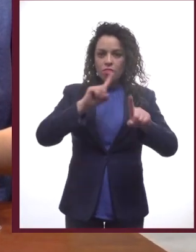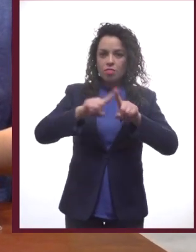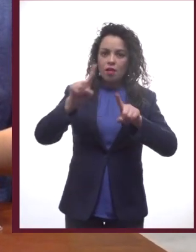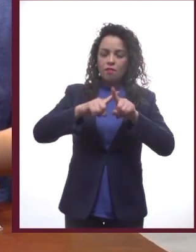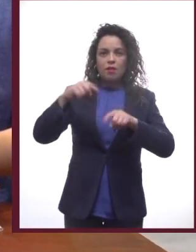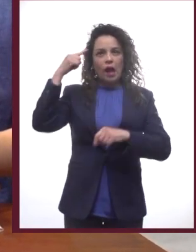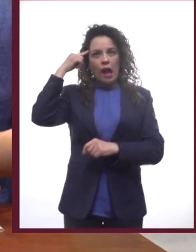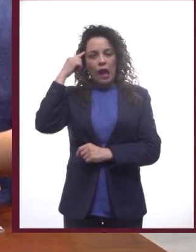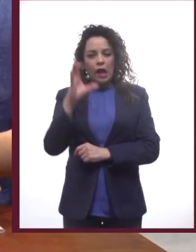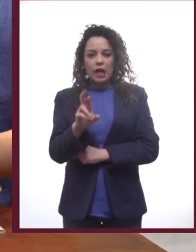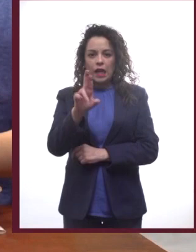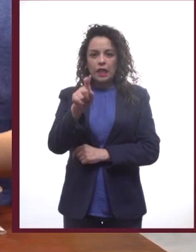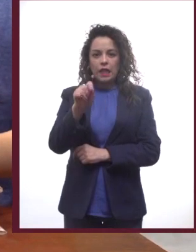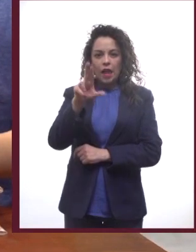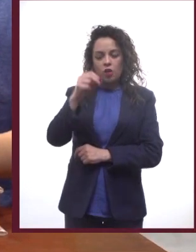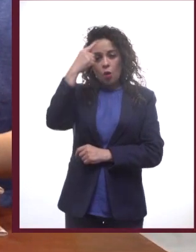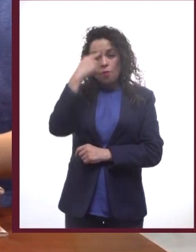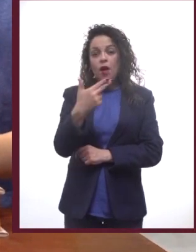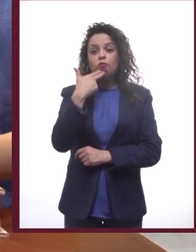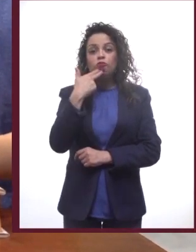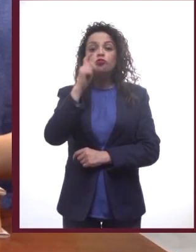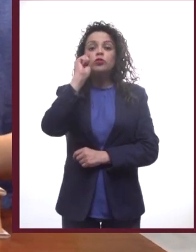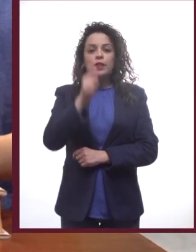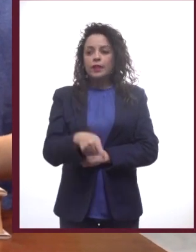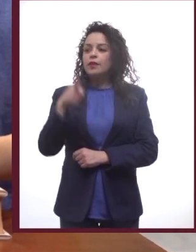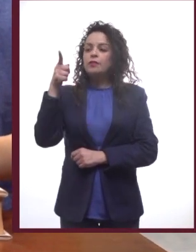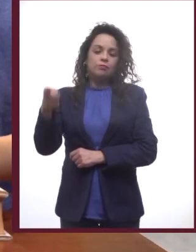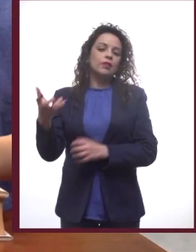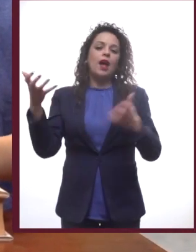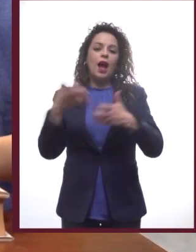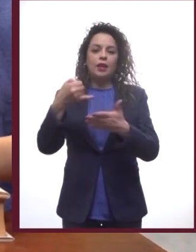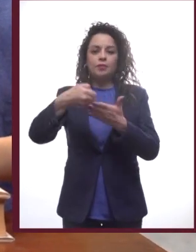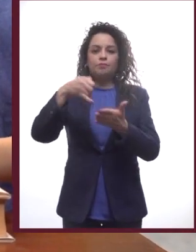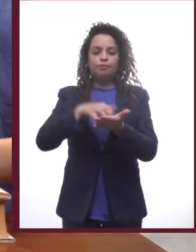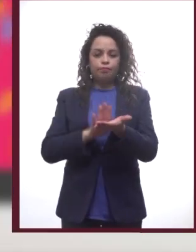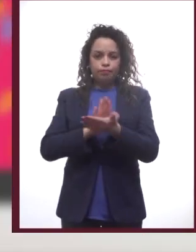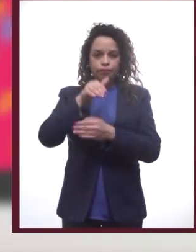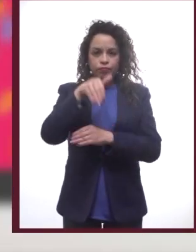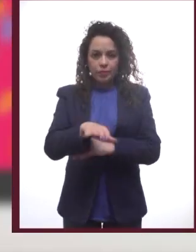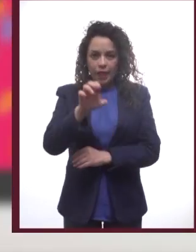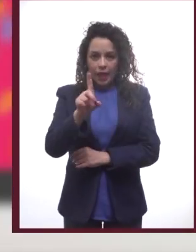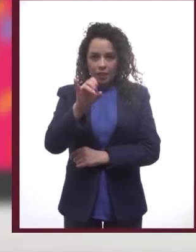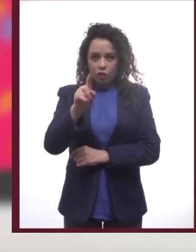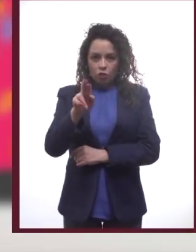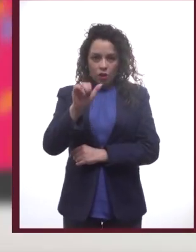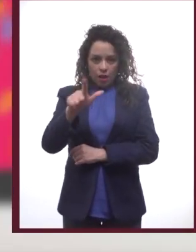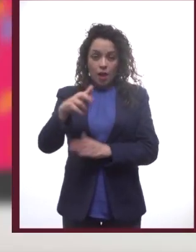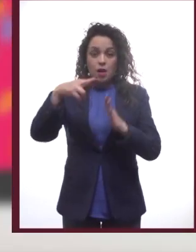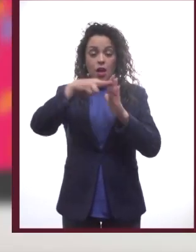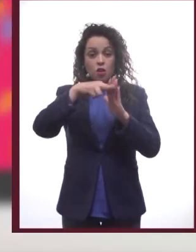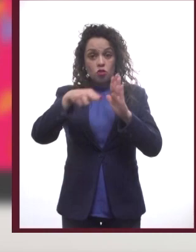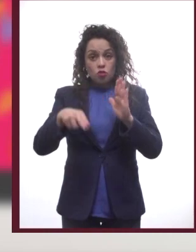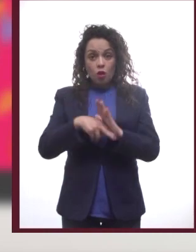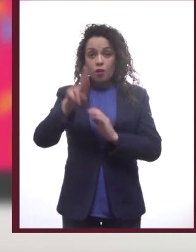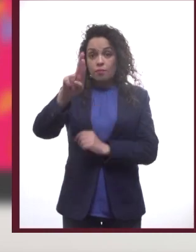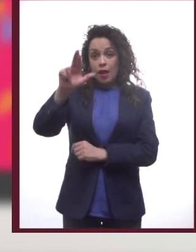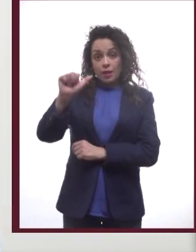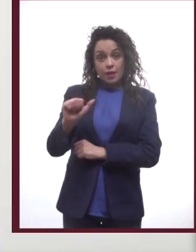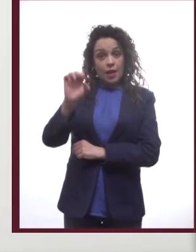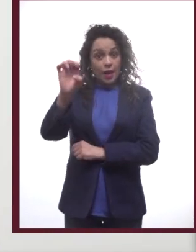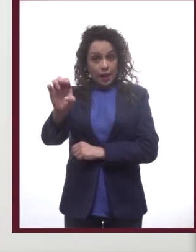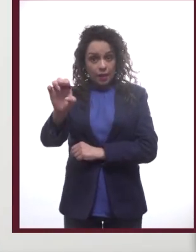de criterios considerados en usos de la casa editorial, las normas de la Real Academia de la